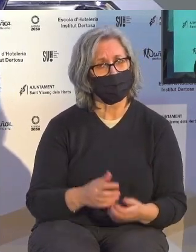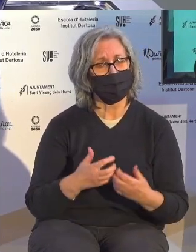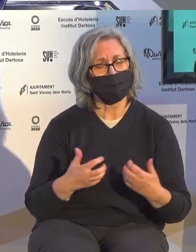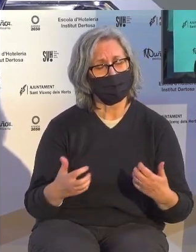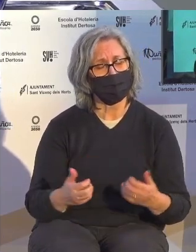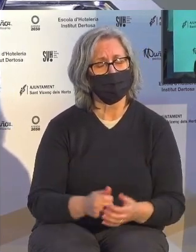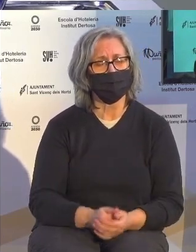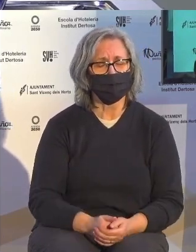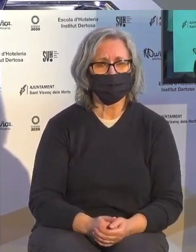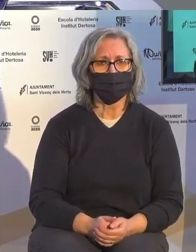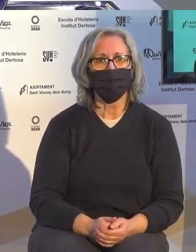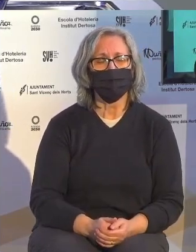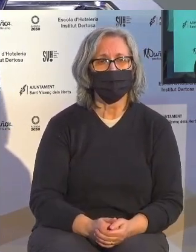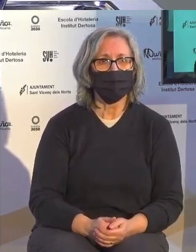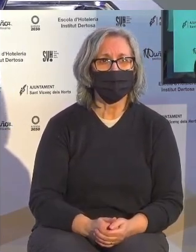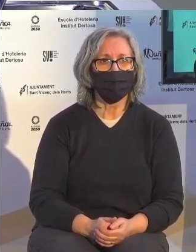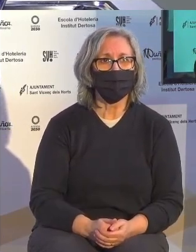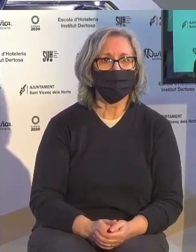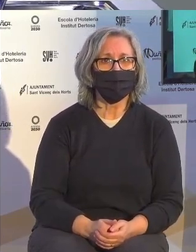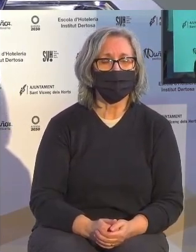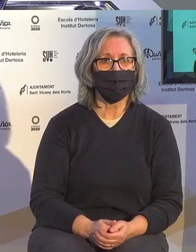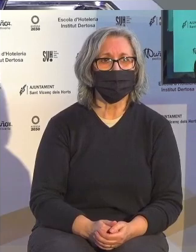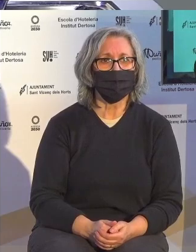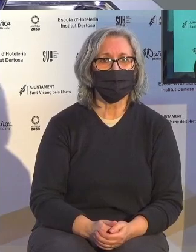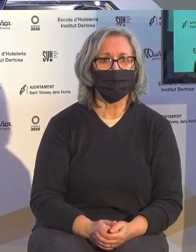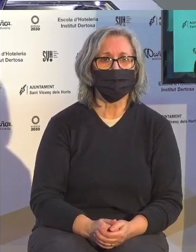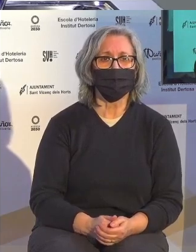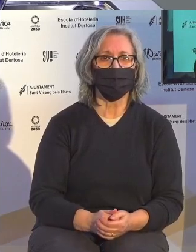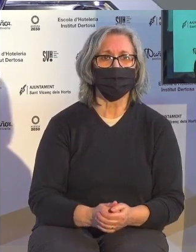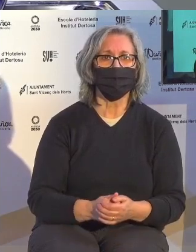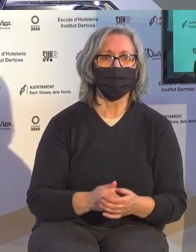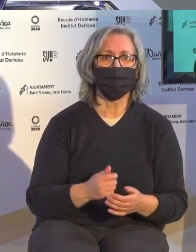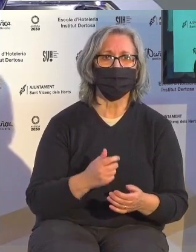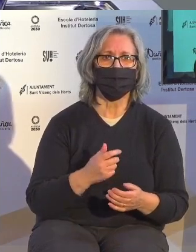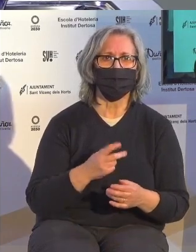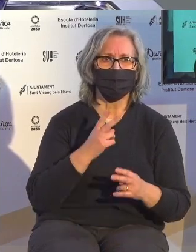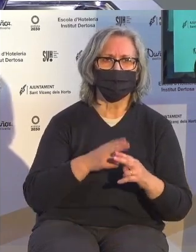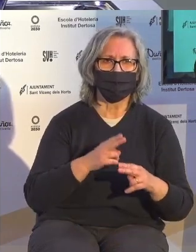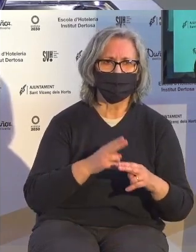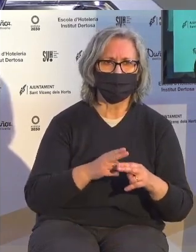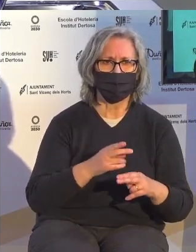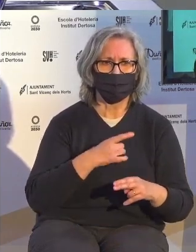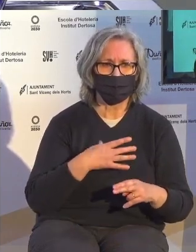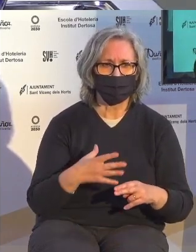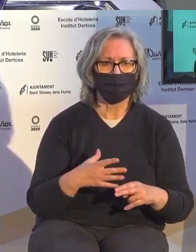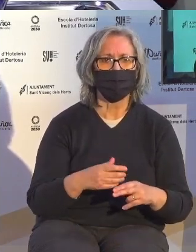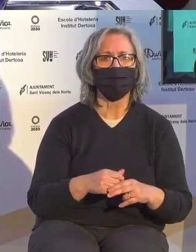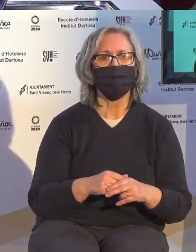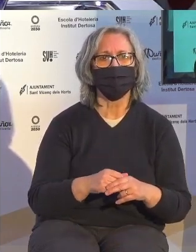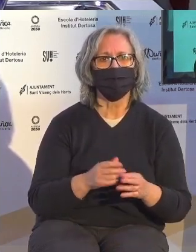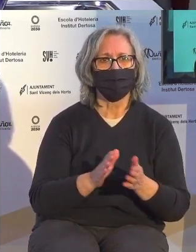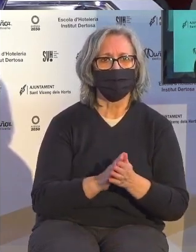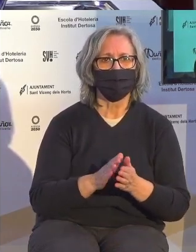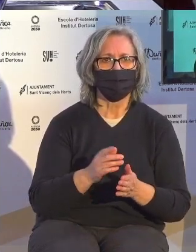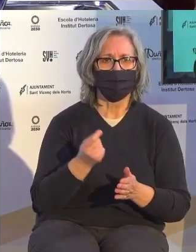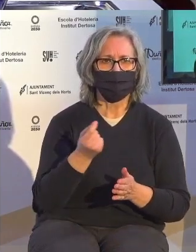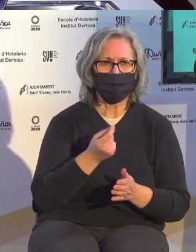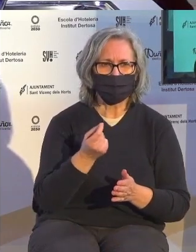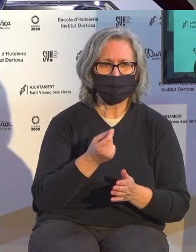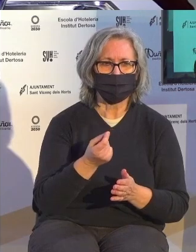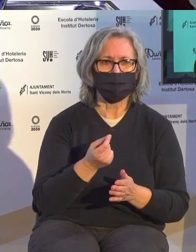pasó utilizar el chocolate blanco por ejemplo con las con las fresas deshidratadas